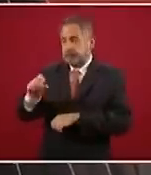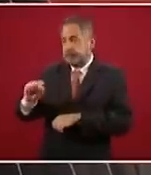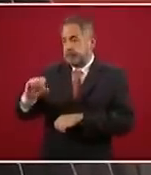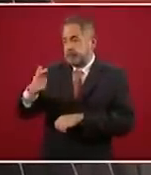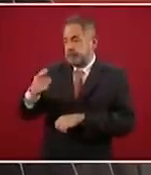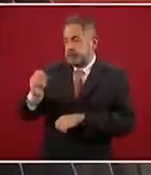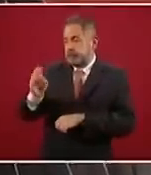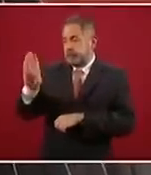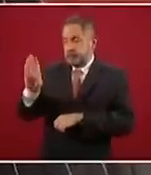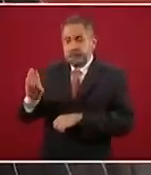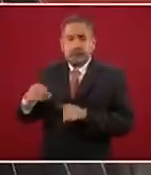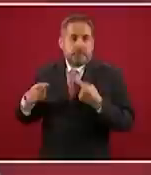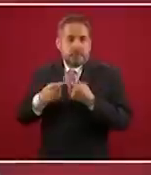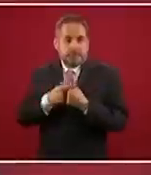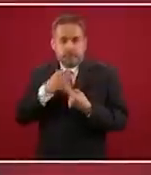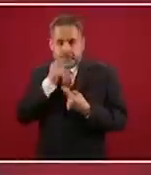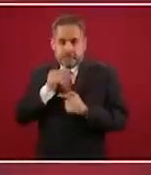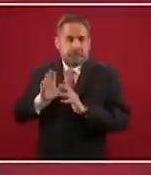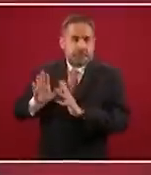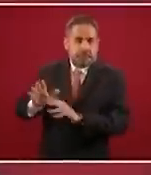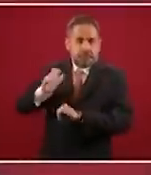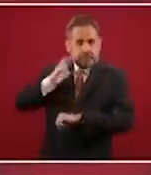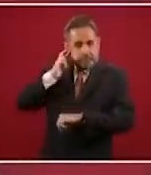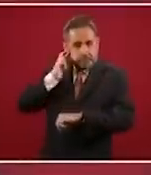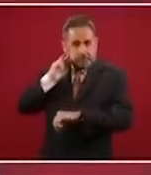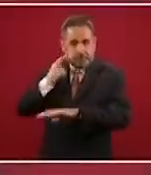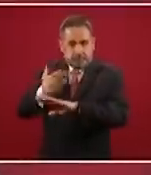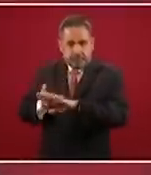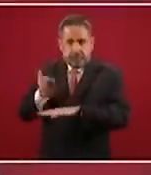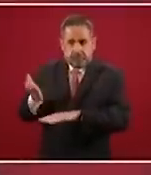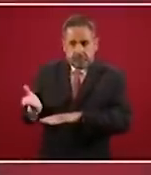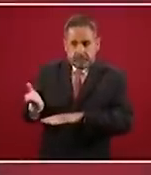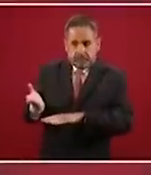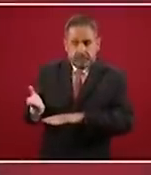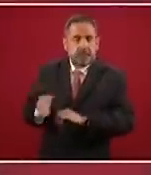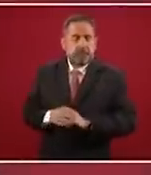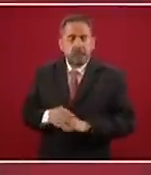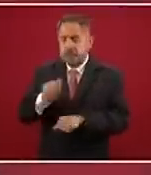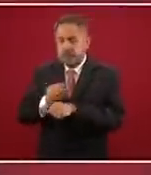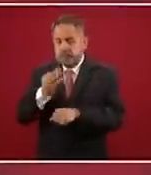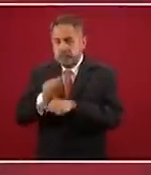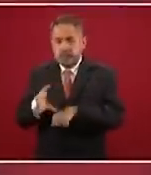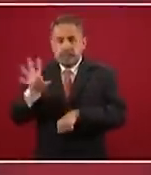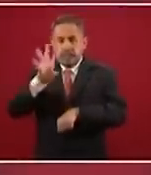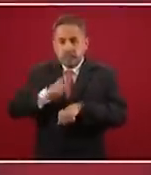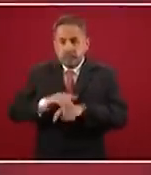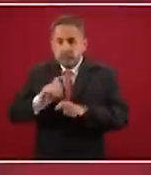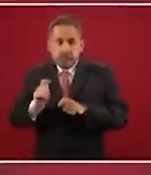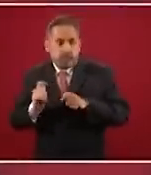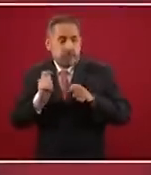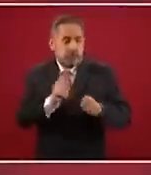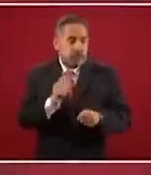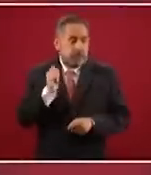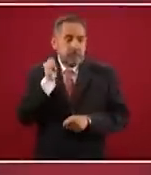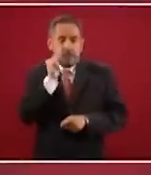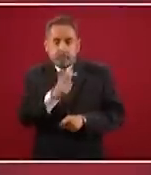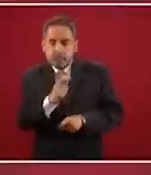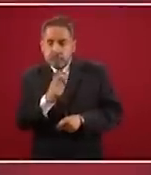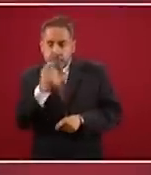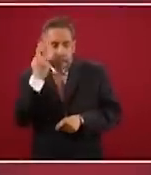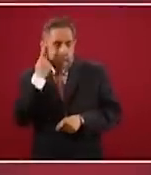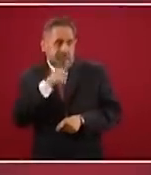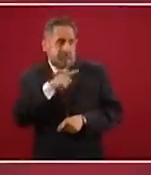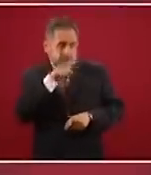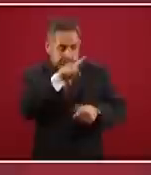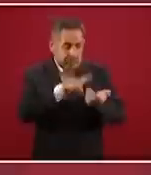Federal, y por eso es que en este momento no se han otorgado ninguna licencia ni autorización